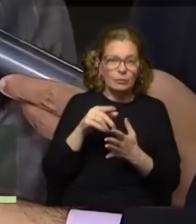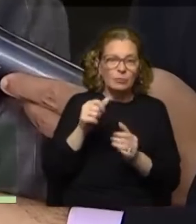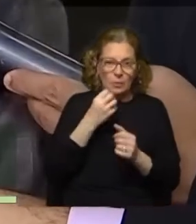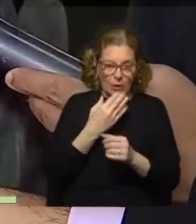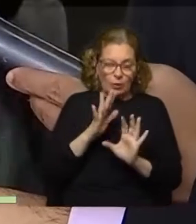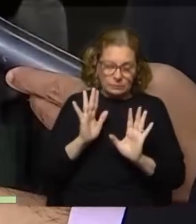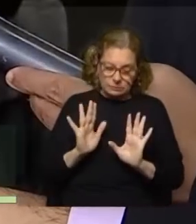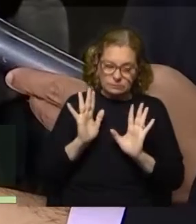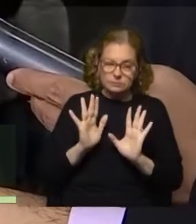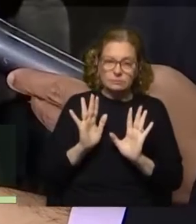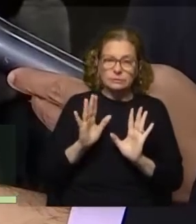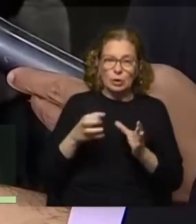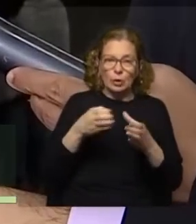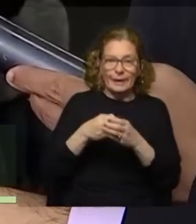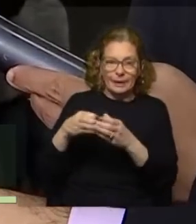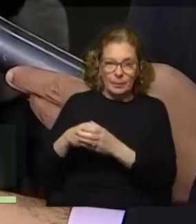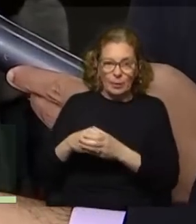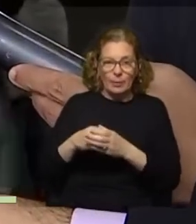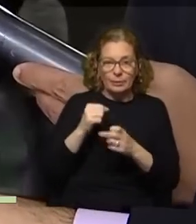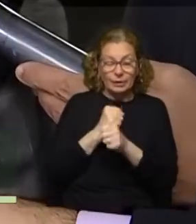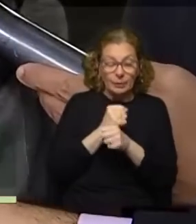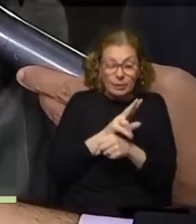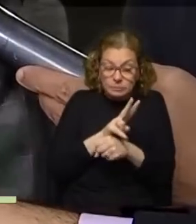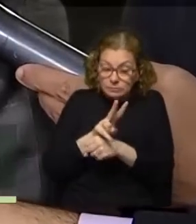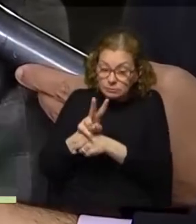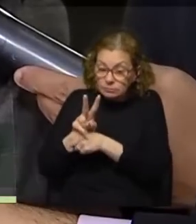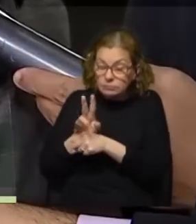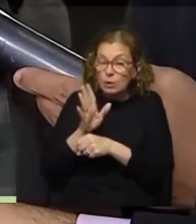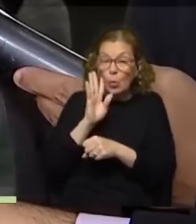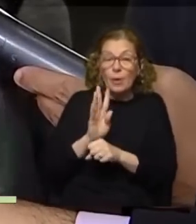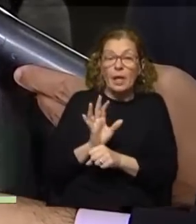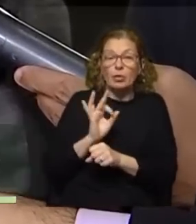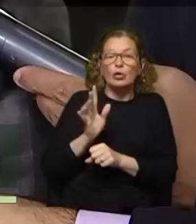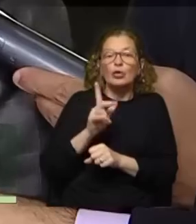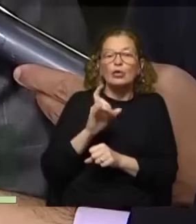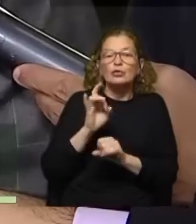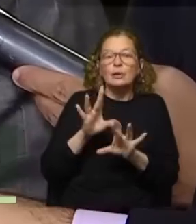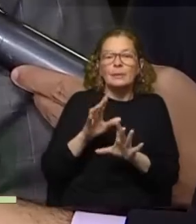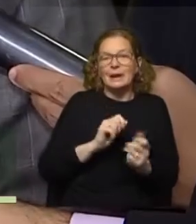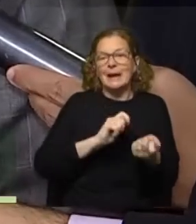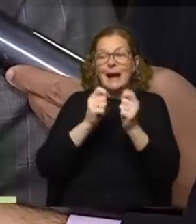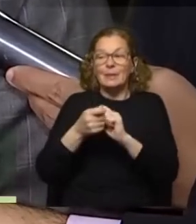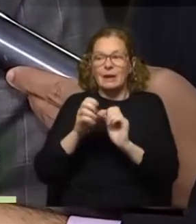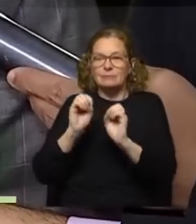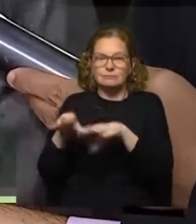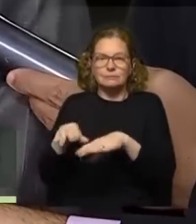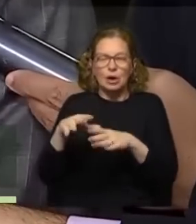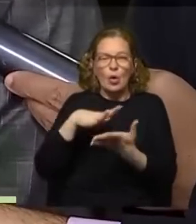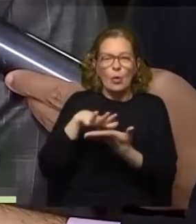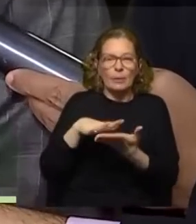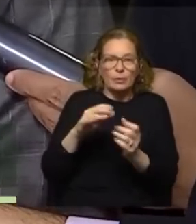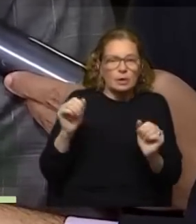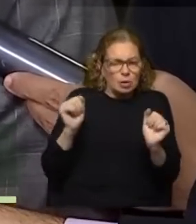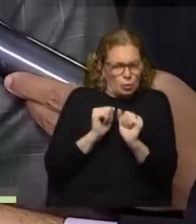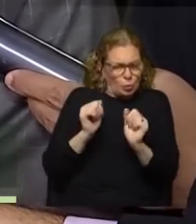encaminada con los equipos vamos a estar monitoreando en tiempo real porque no sólo pasa por el realejo físico pasaba por el